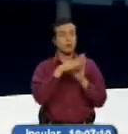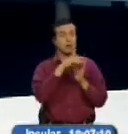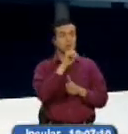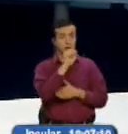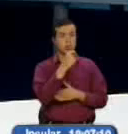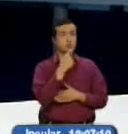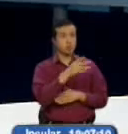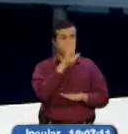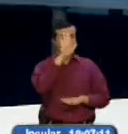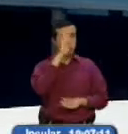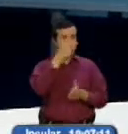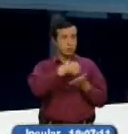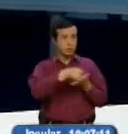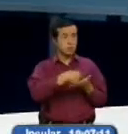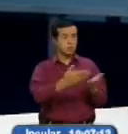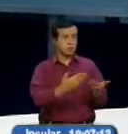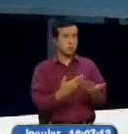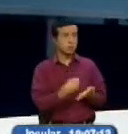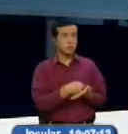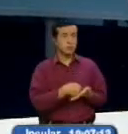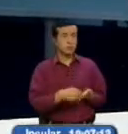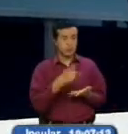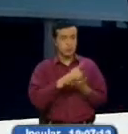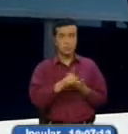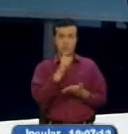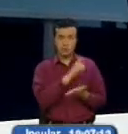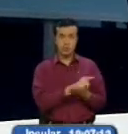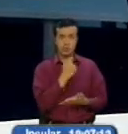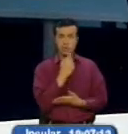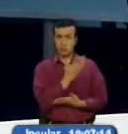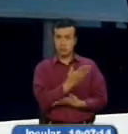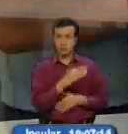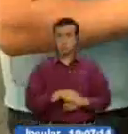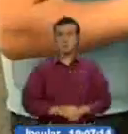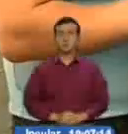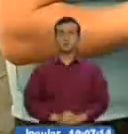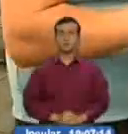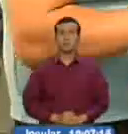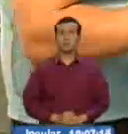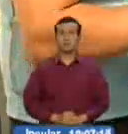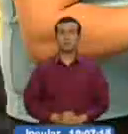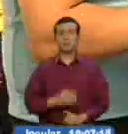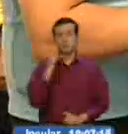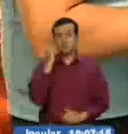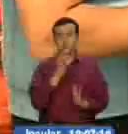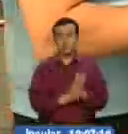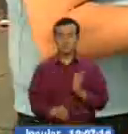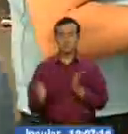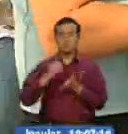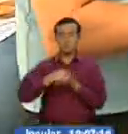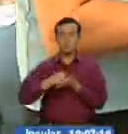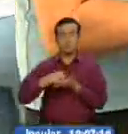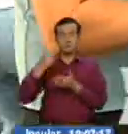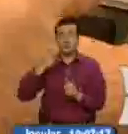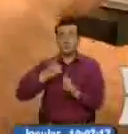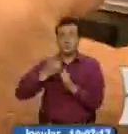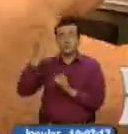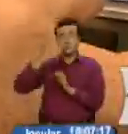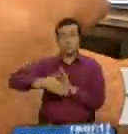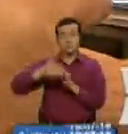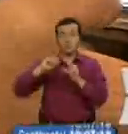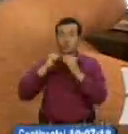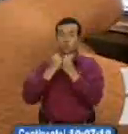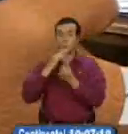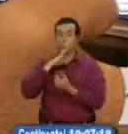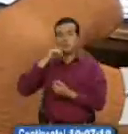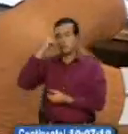había comprometido con su militancia semanas atrás. Con el plazo para recolectar firmas por finalizar, el colectivo